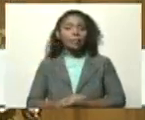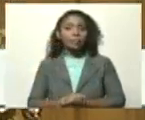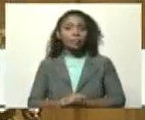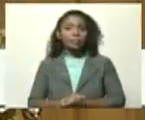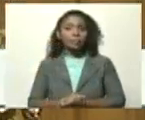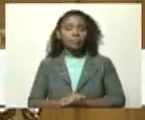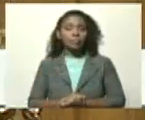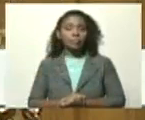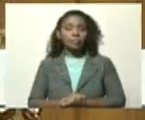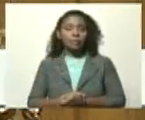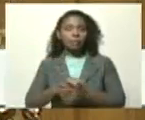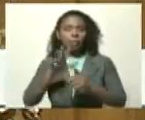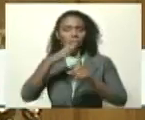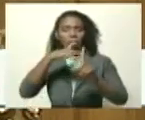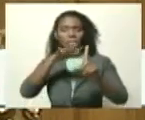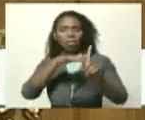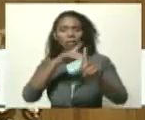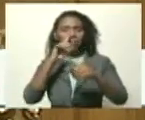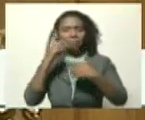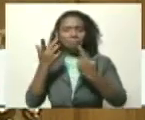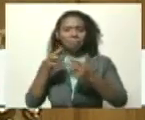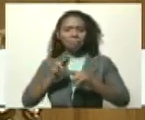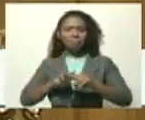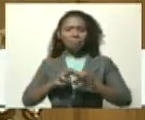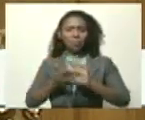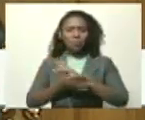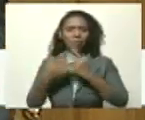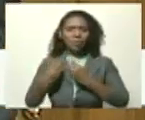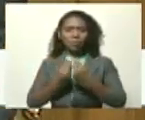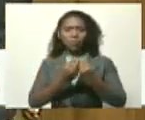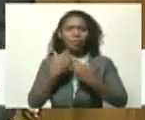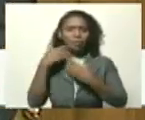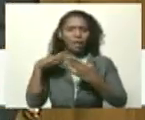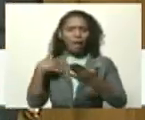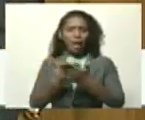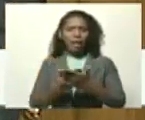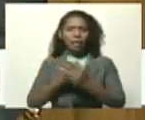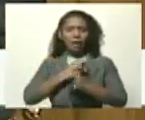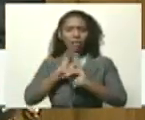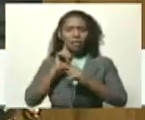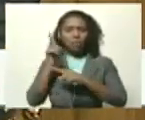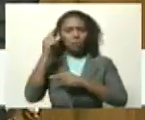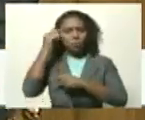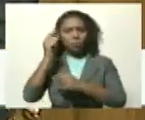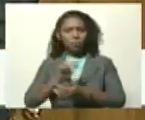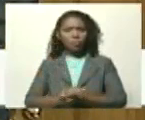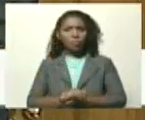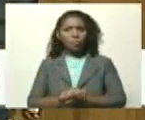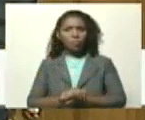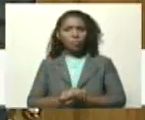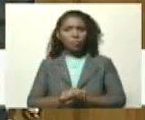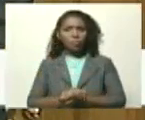las sombras de la ignominia te van a acompañar hasta el fin de tus días.